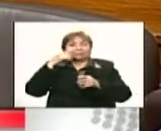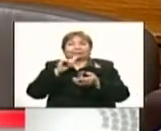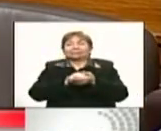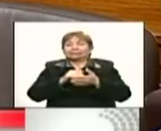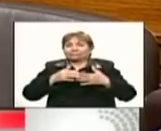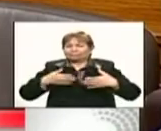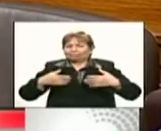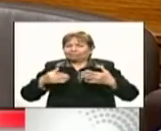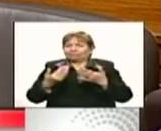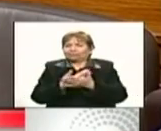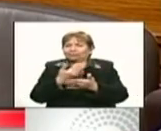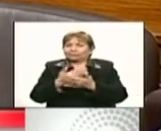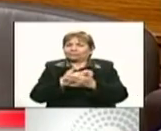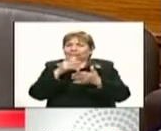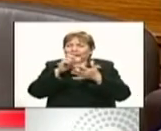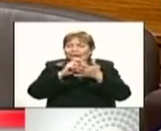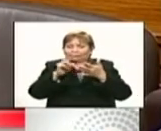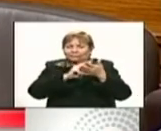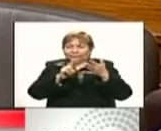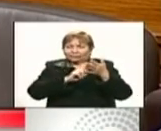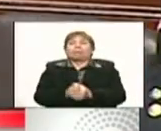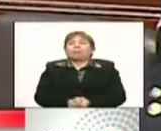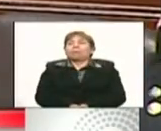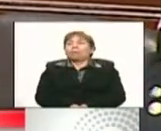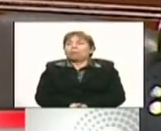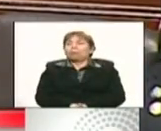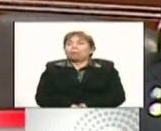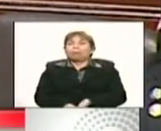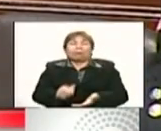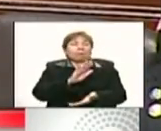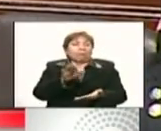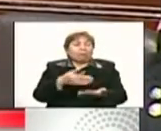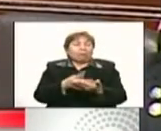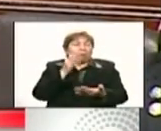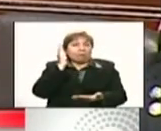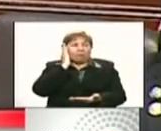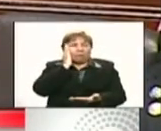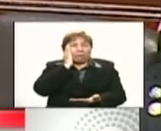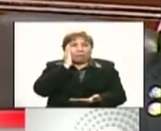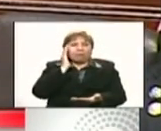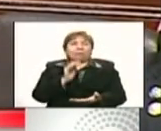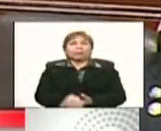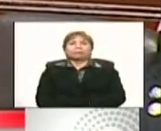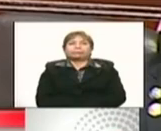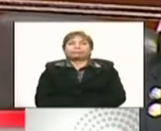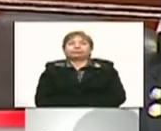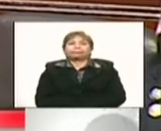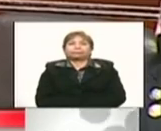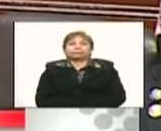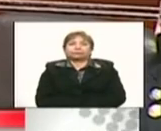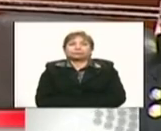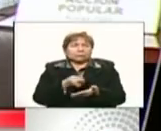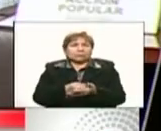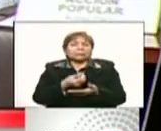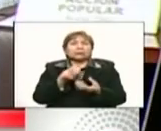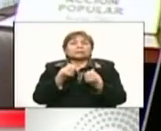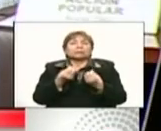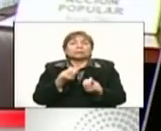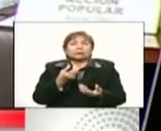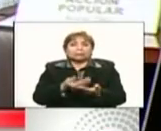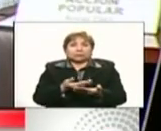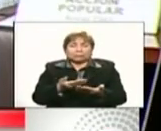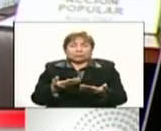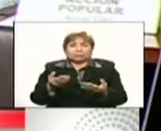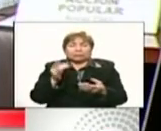de un referéndum, ¿no?, en ese mismo sentido. ¿Se puede presentar, es viable desde el punto de vista constitucional, presentar